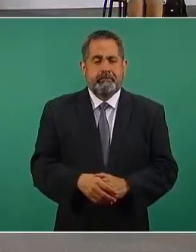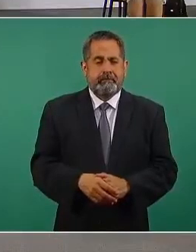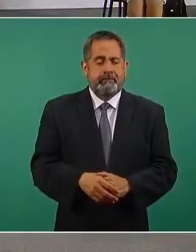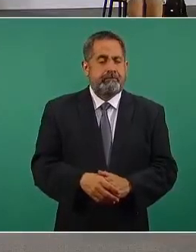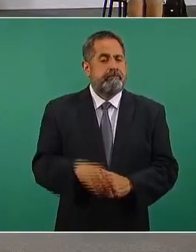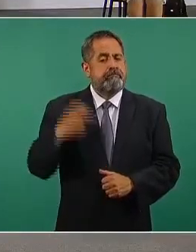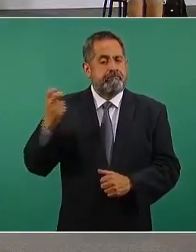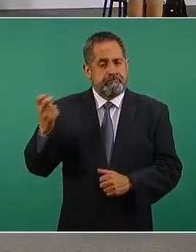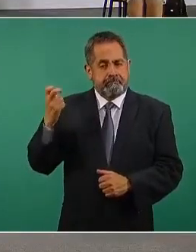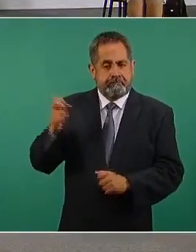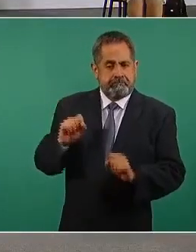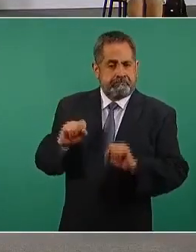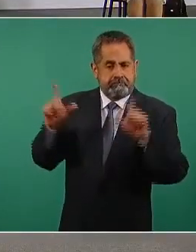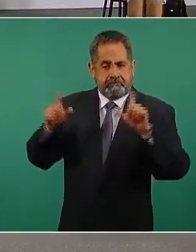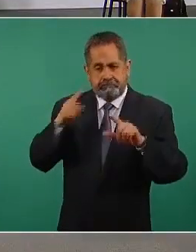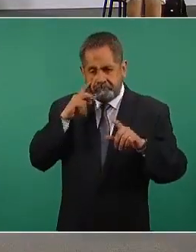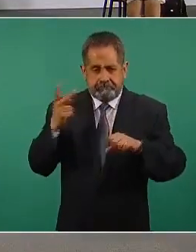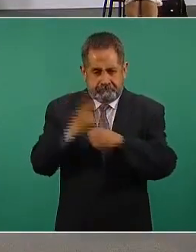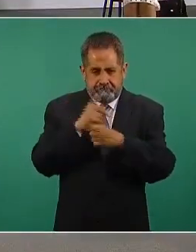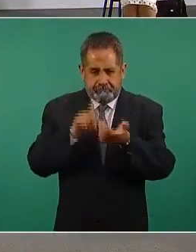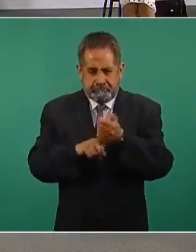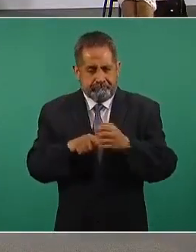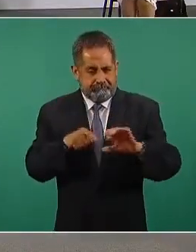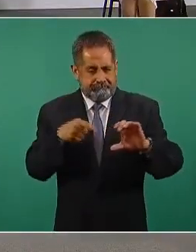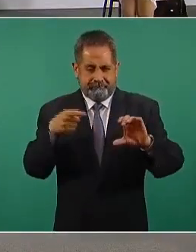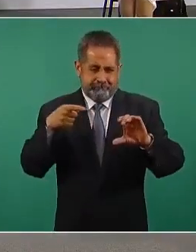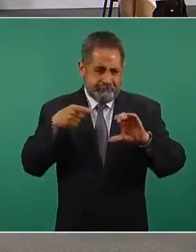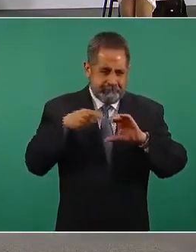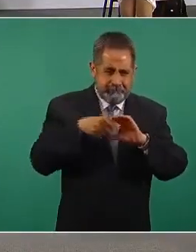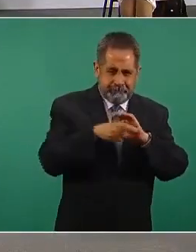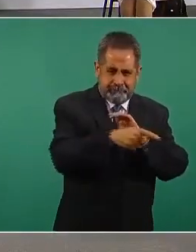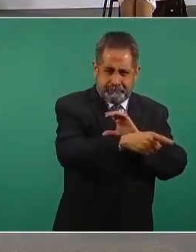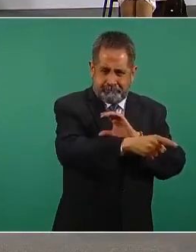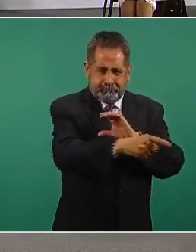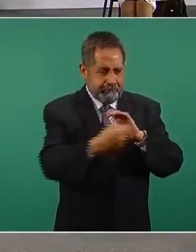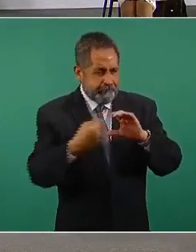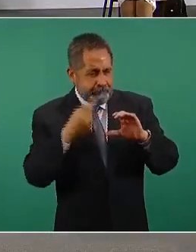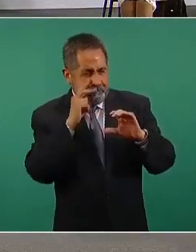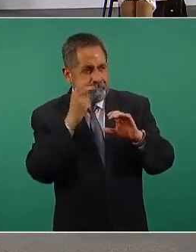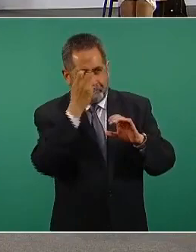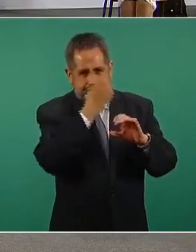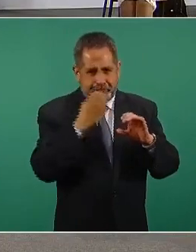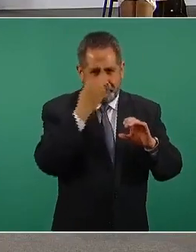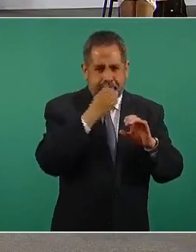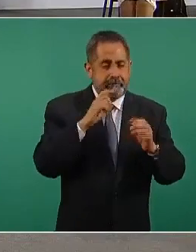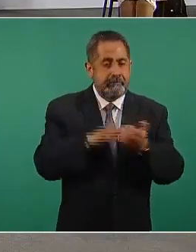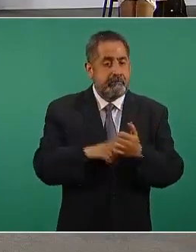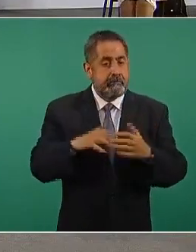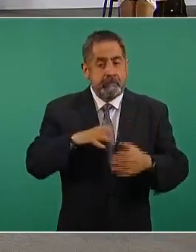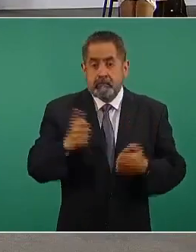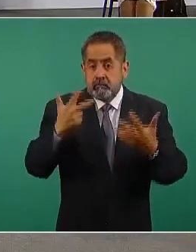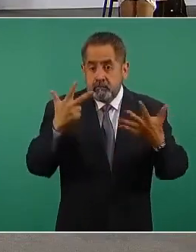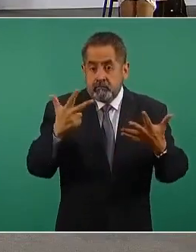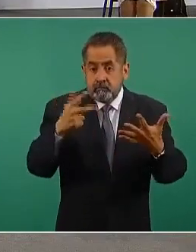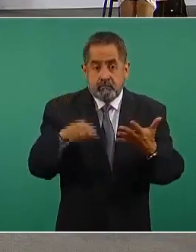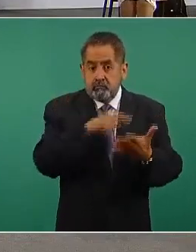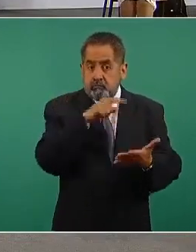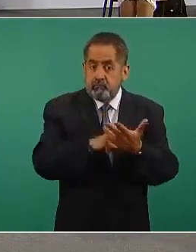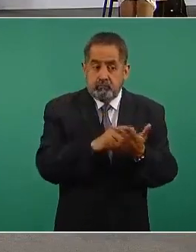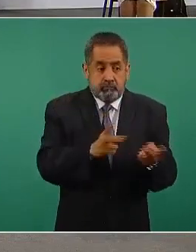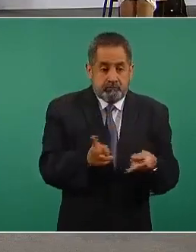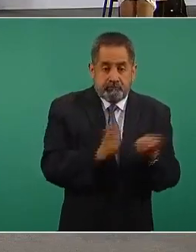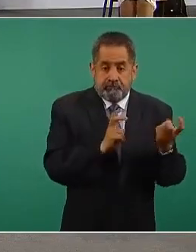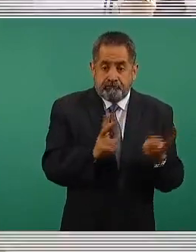Esto es los resultados que arroja la corrida del diablo instrumentado. Aquí podemos ver las 8 tomas clandestinas ubicadas con las